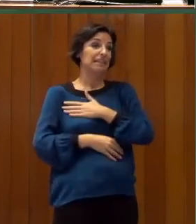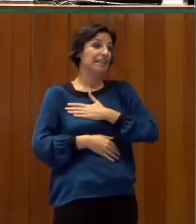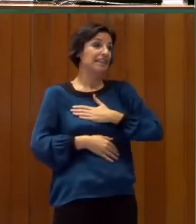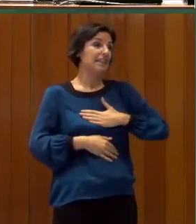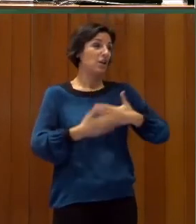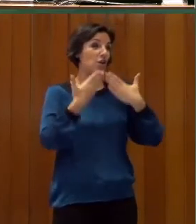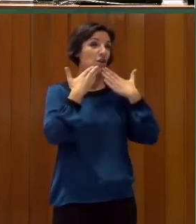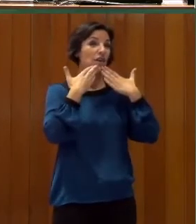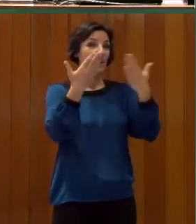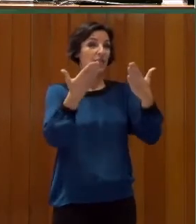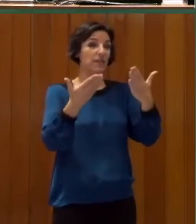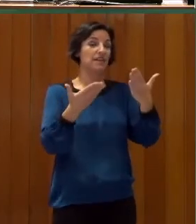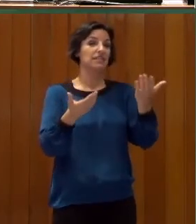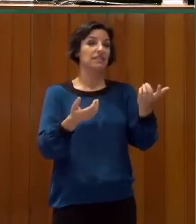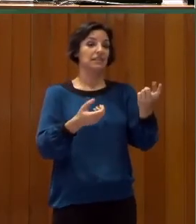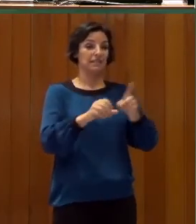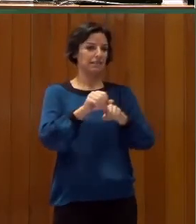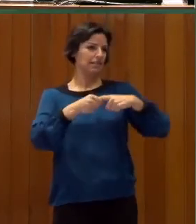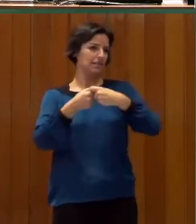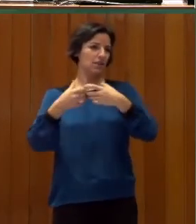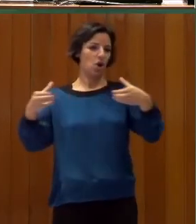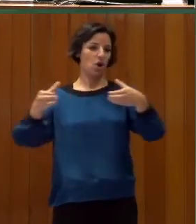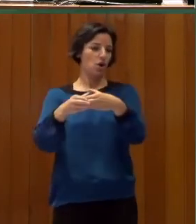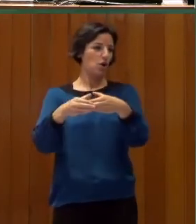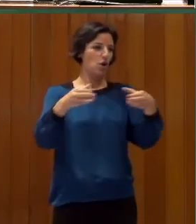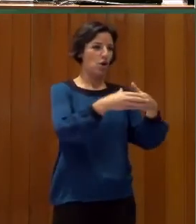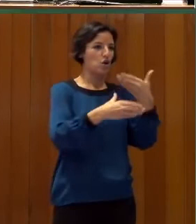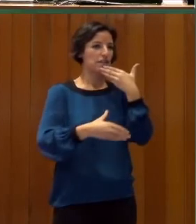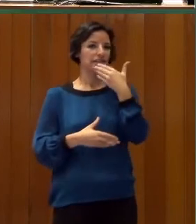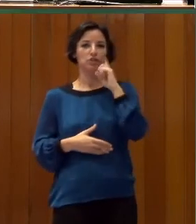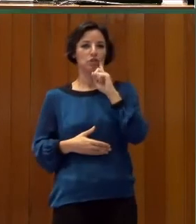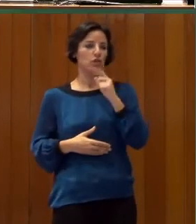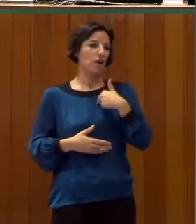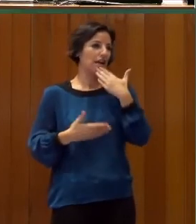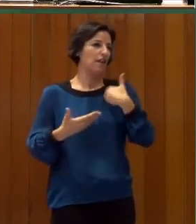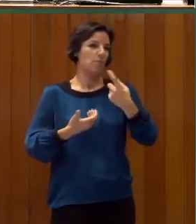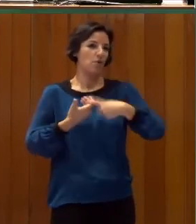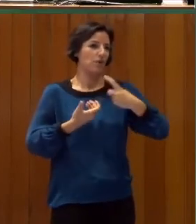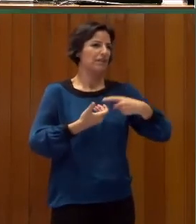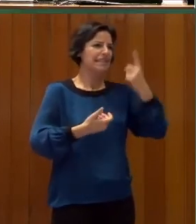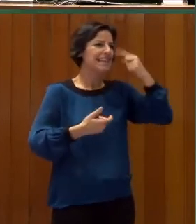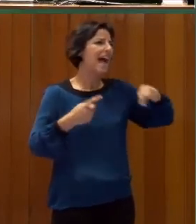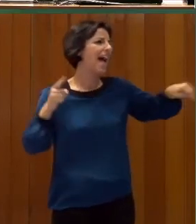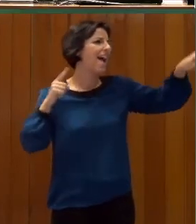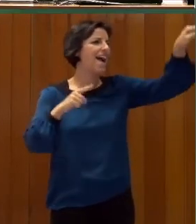participantes por su disponibilidad y motivación para participar en este estudio, que he visto que por ahí hay algún participante,